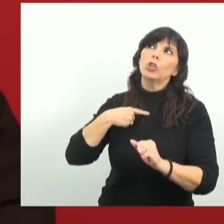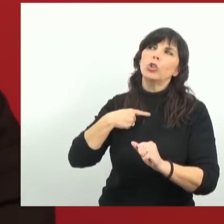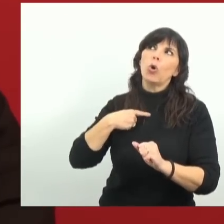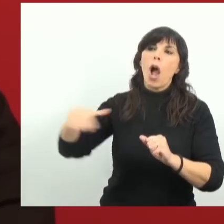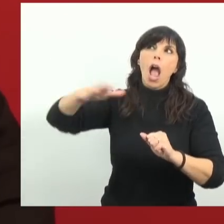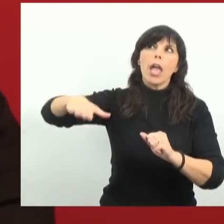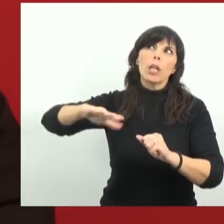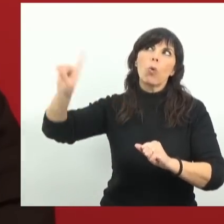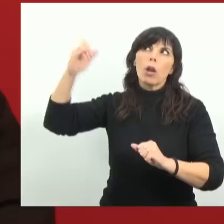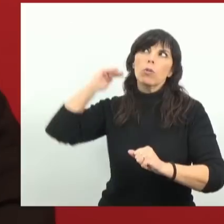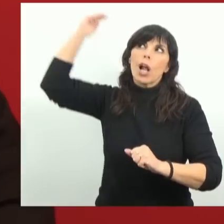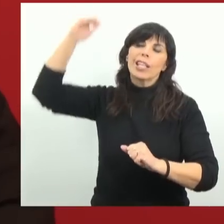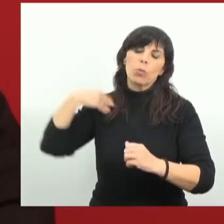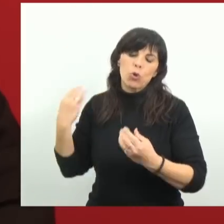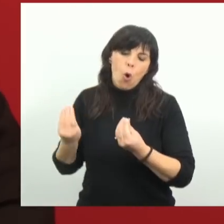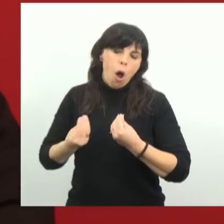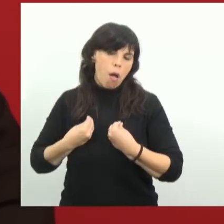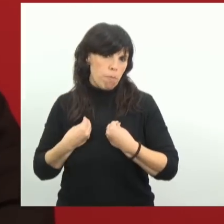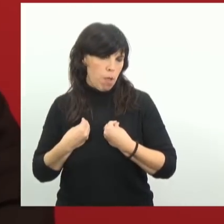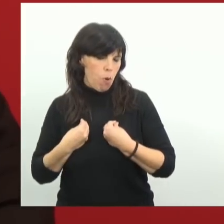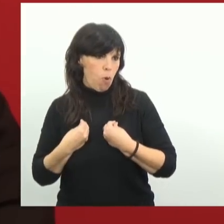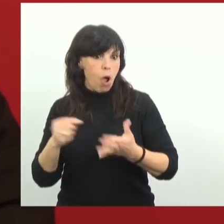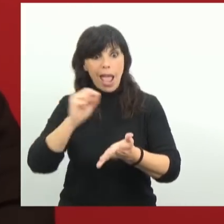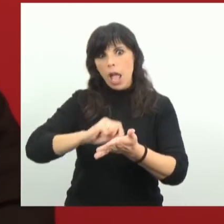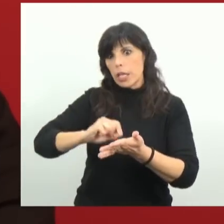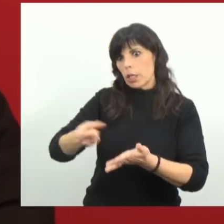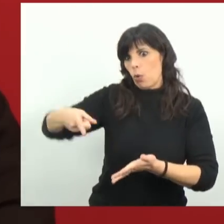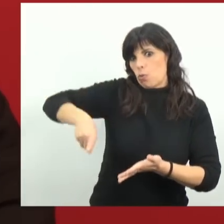Está escrito que yo tengo un pacto con Él.